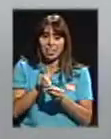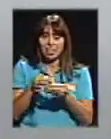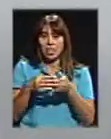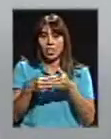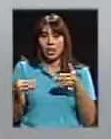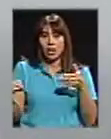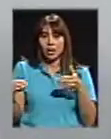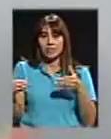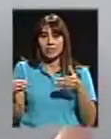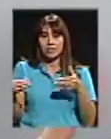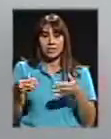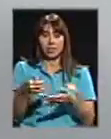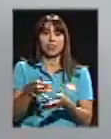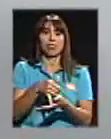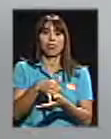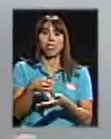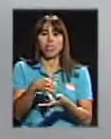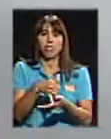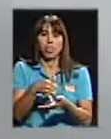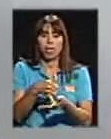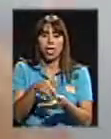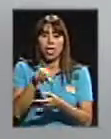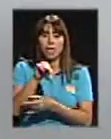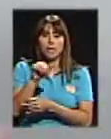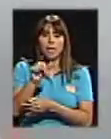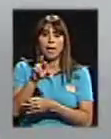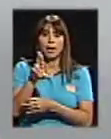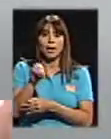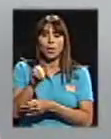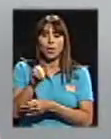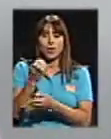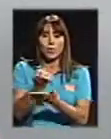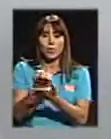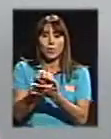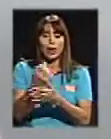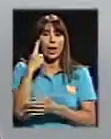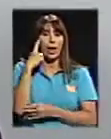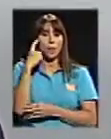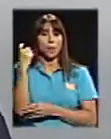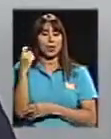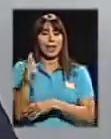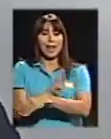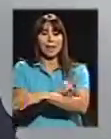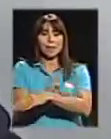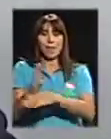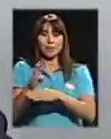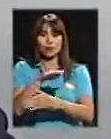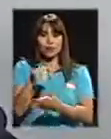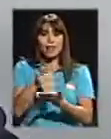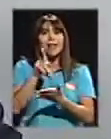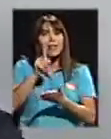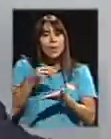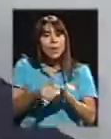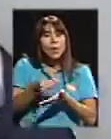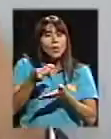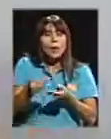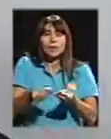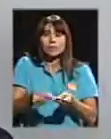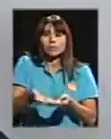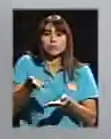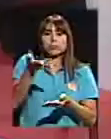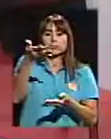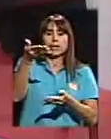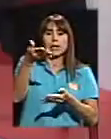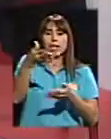inestabilidad macroeconómica, ¿verdad? Porque el Banco Central tiene que comprar todos esos dólares excedentes y eso lo hace